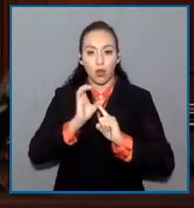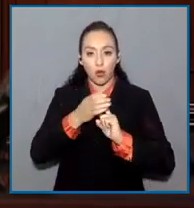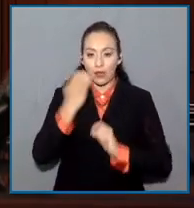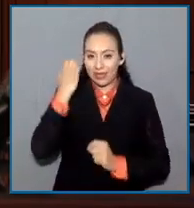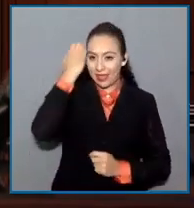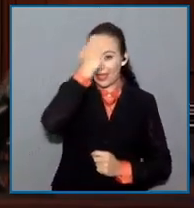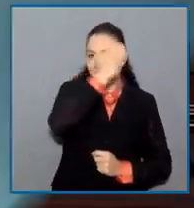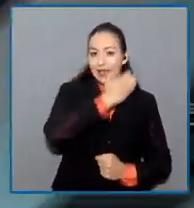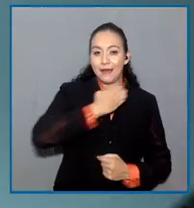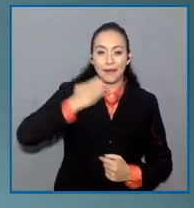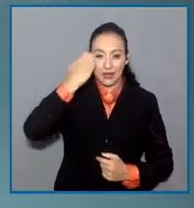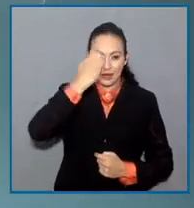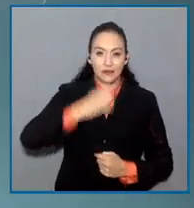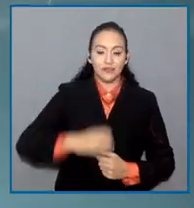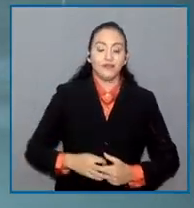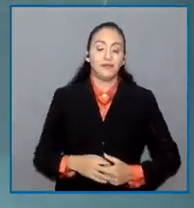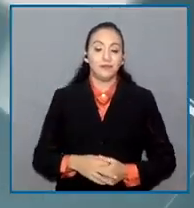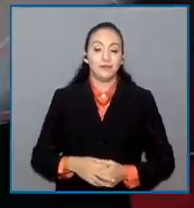de la Federación.